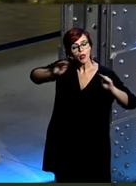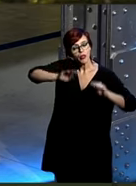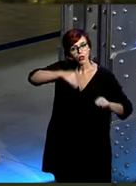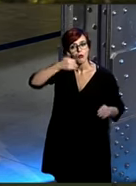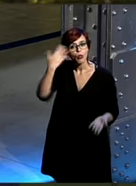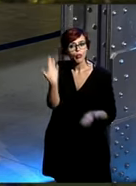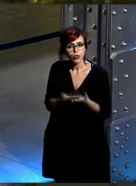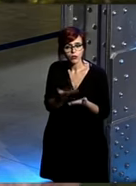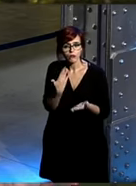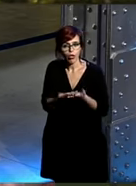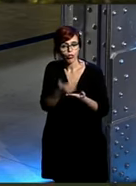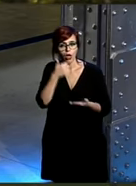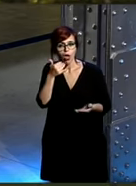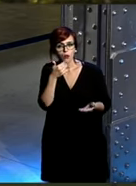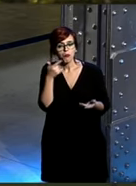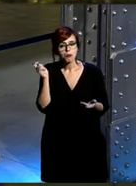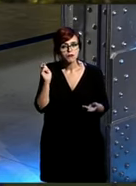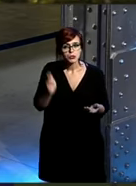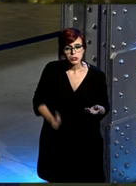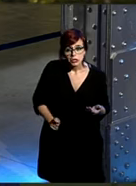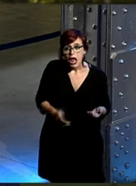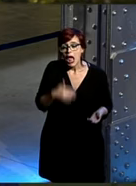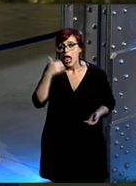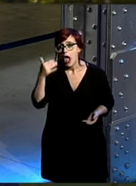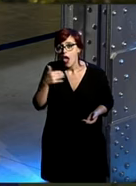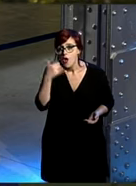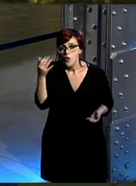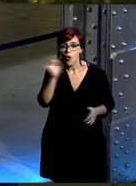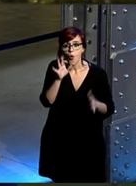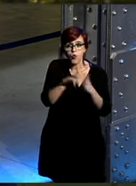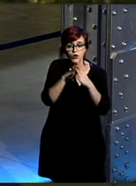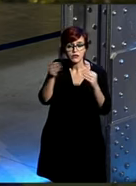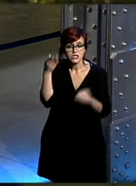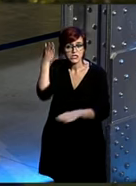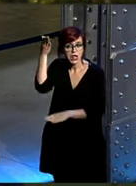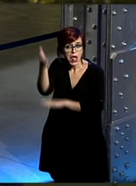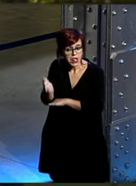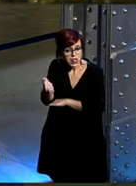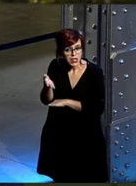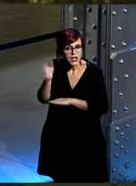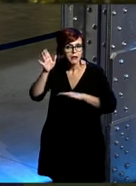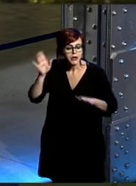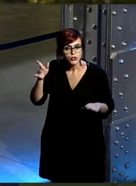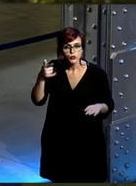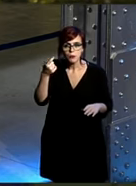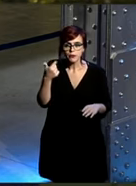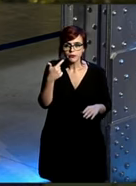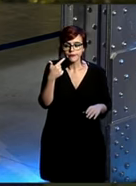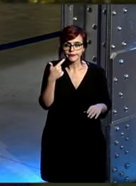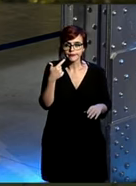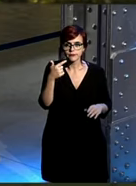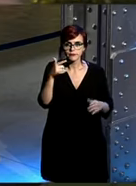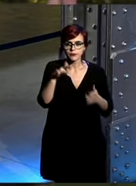una certificación profesional o deciden irse a la universidad. Pero es como romper la barrera